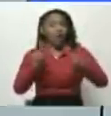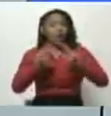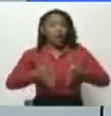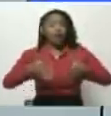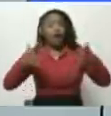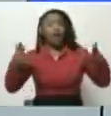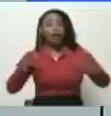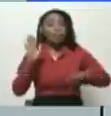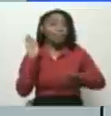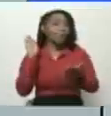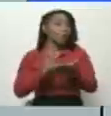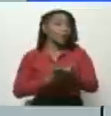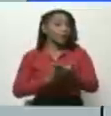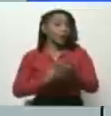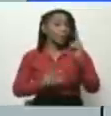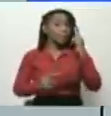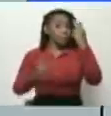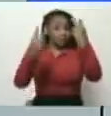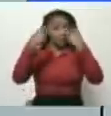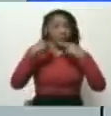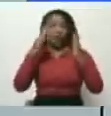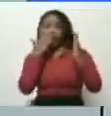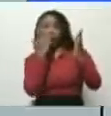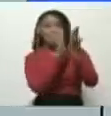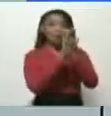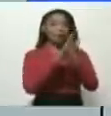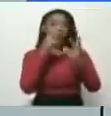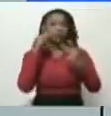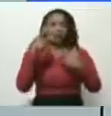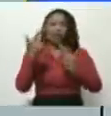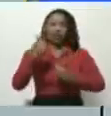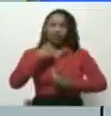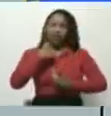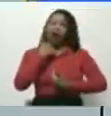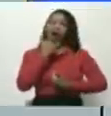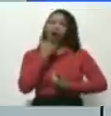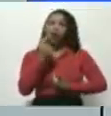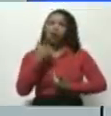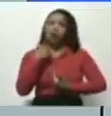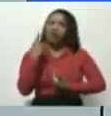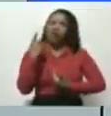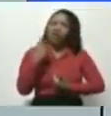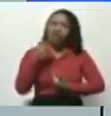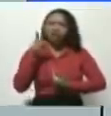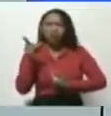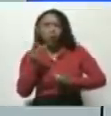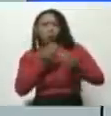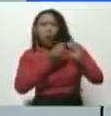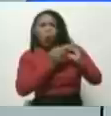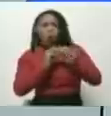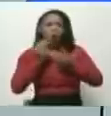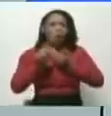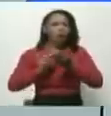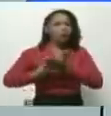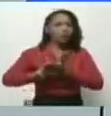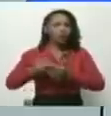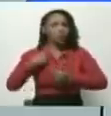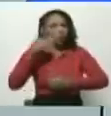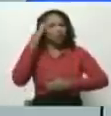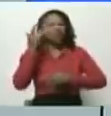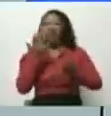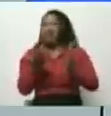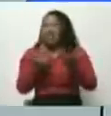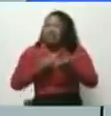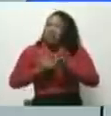de ponerse a mirarse en el espejo y decir, bueno, tengo esto, ¿cuánto me falta en aquello? ¿Sabré qué